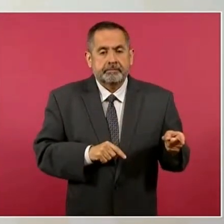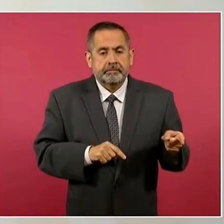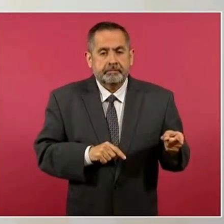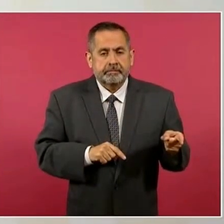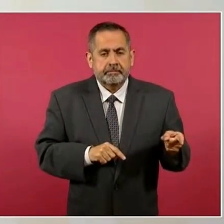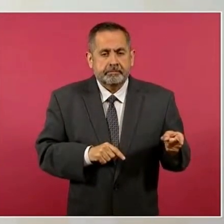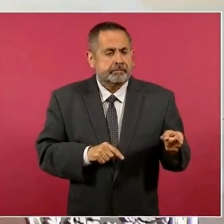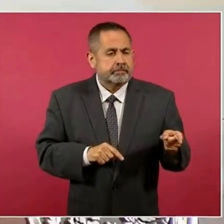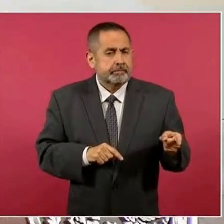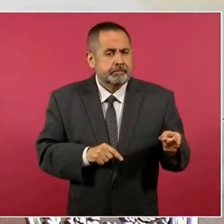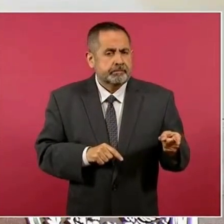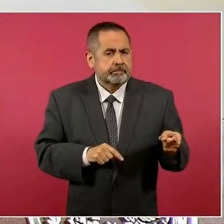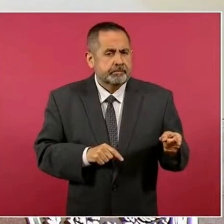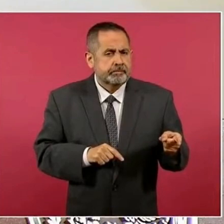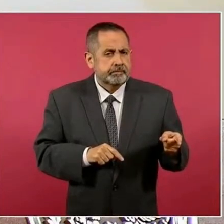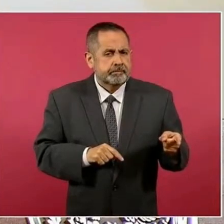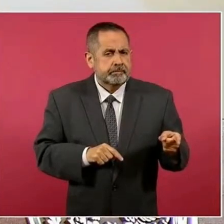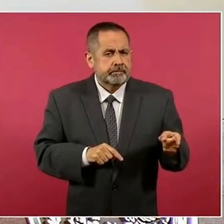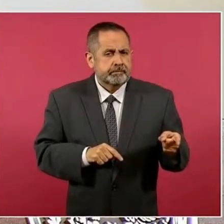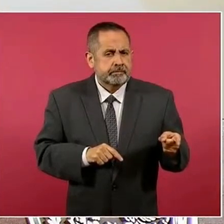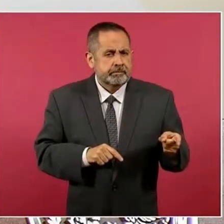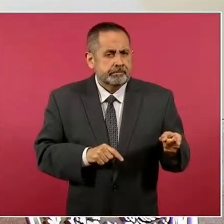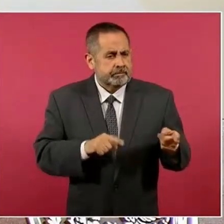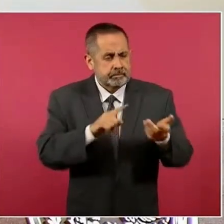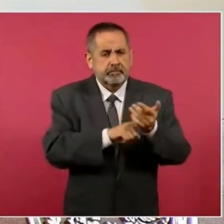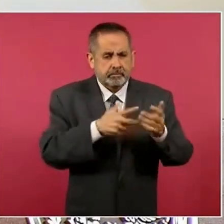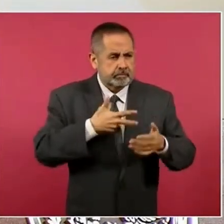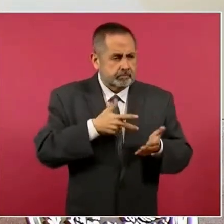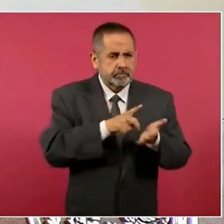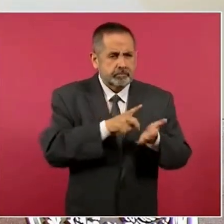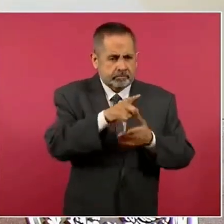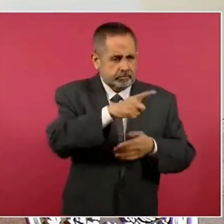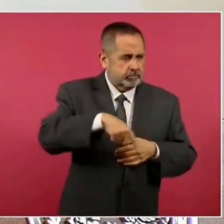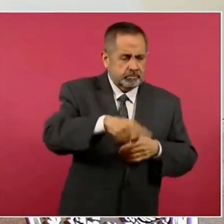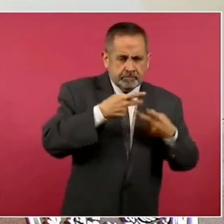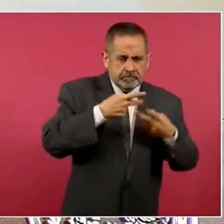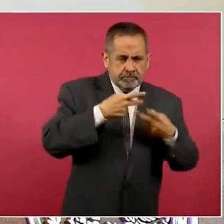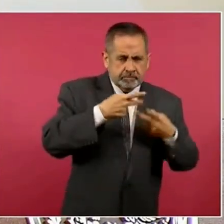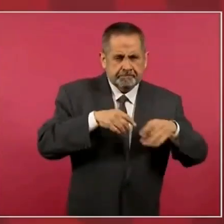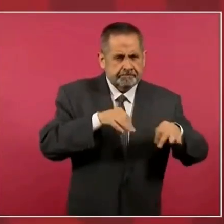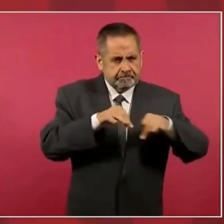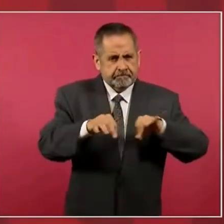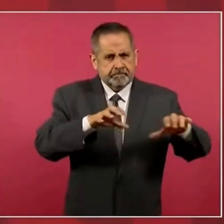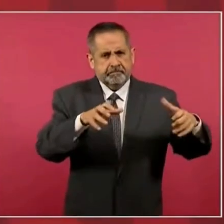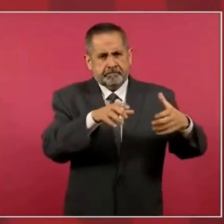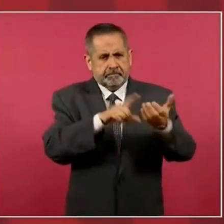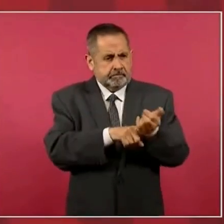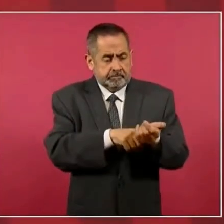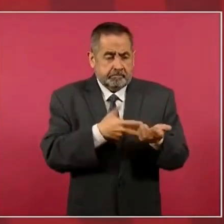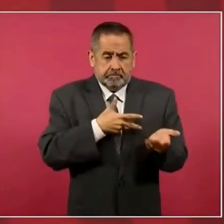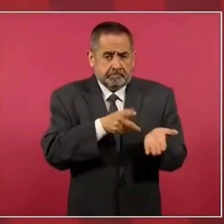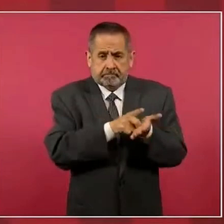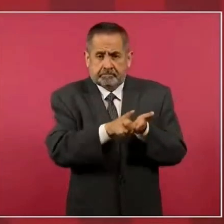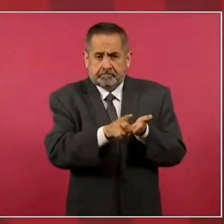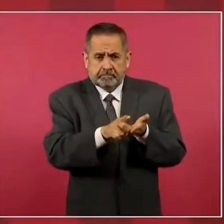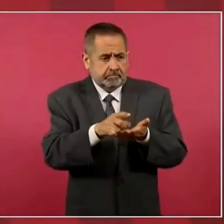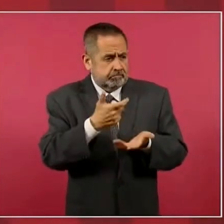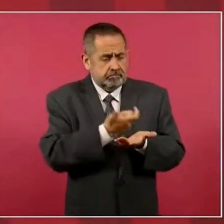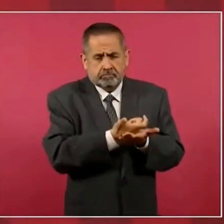aun cuando digamos tienen derechos los trabajadores de la agencia a